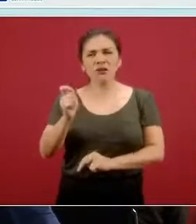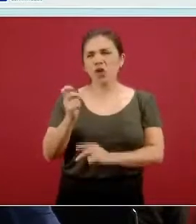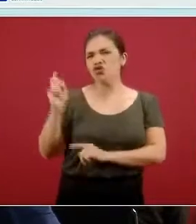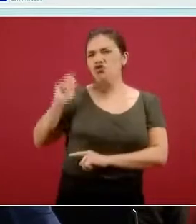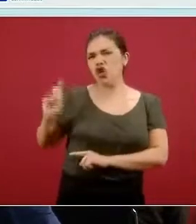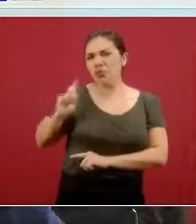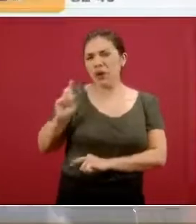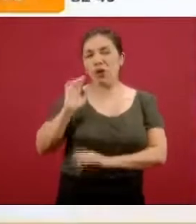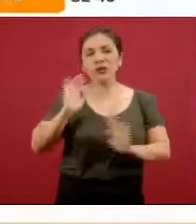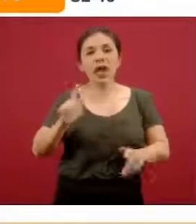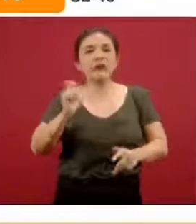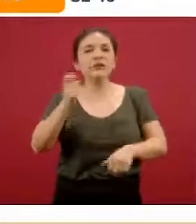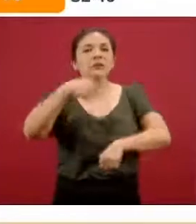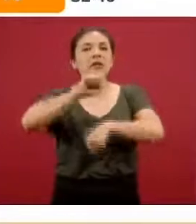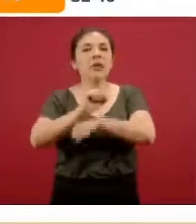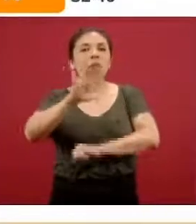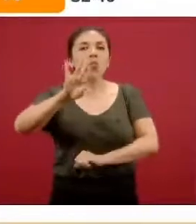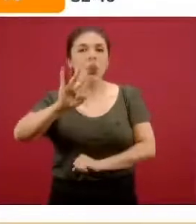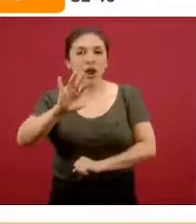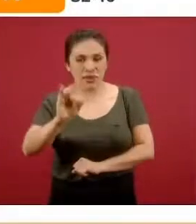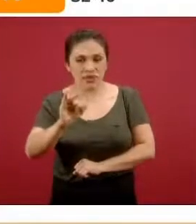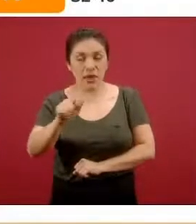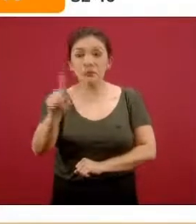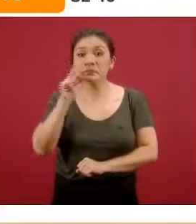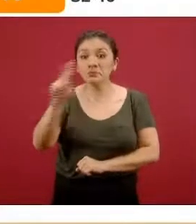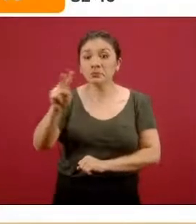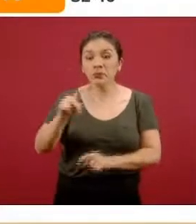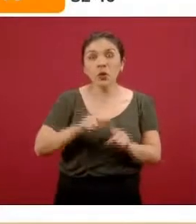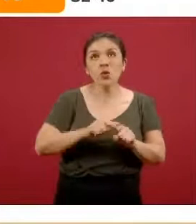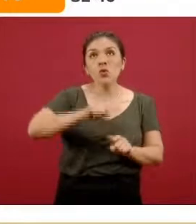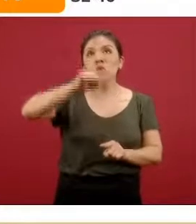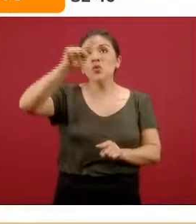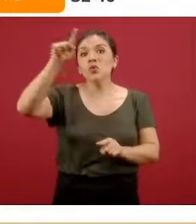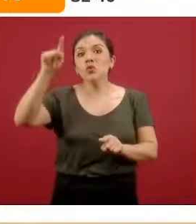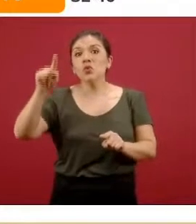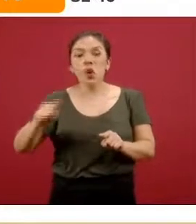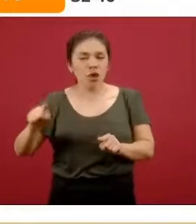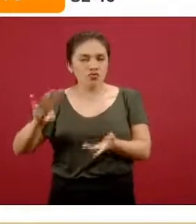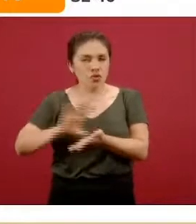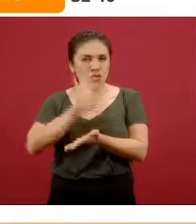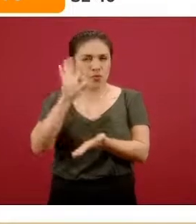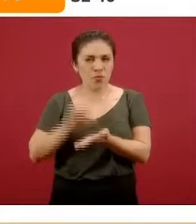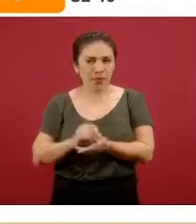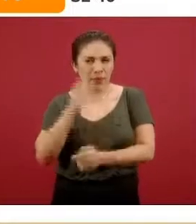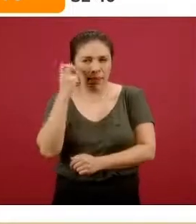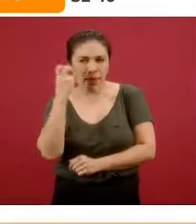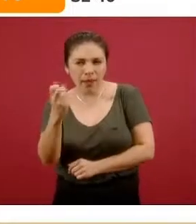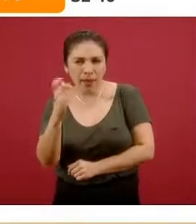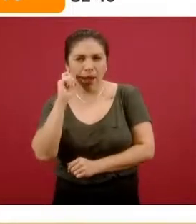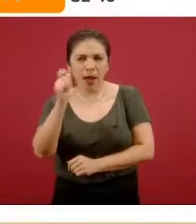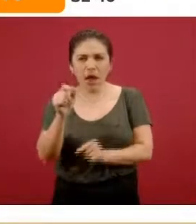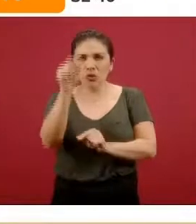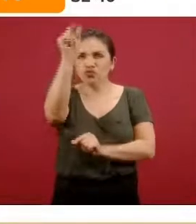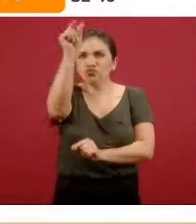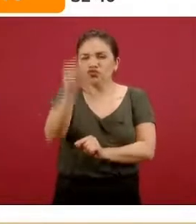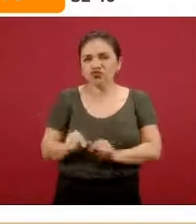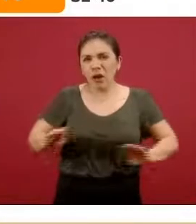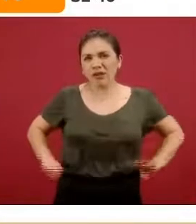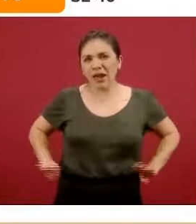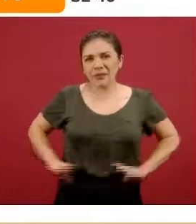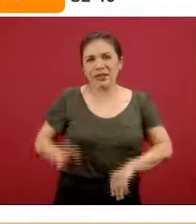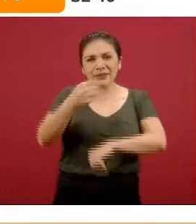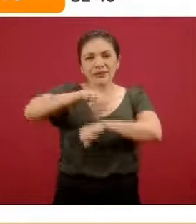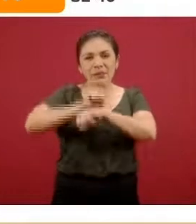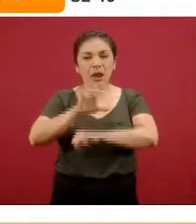semana 40. Si vemos en la altura total de la columna correspondiente a la